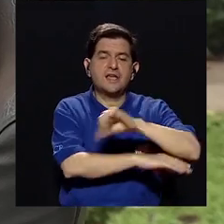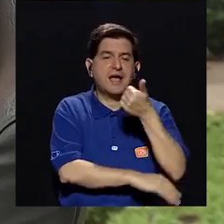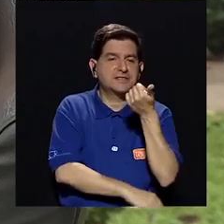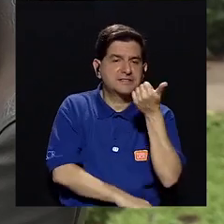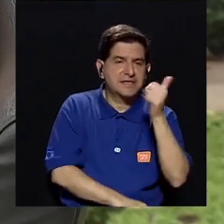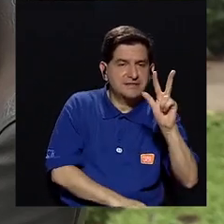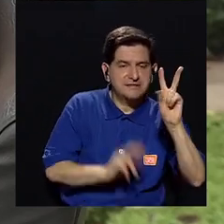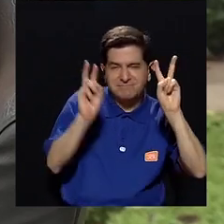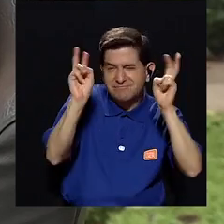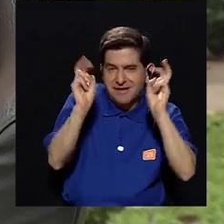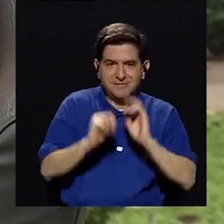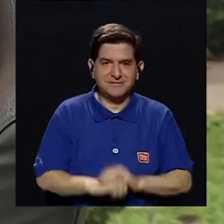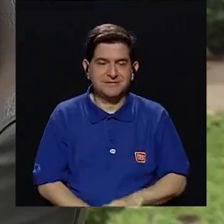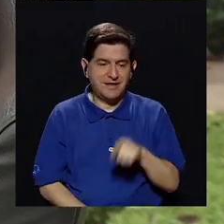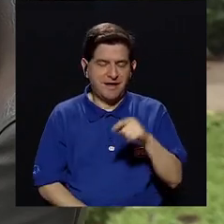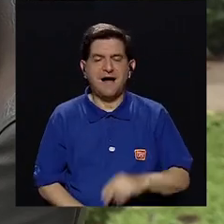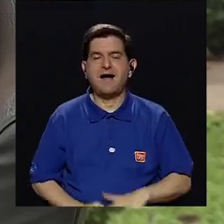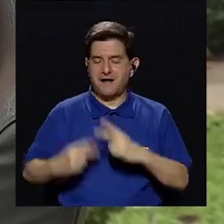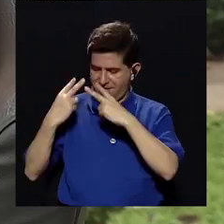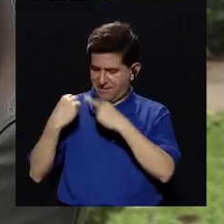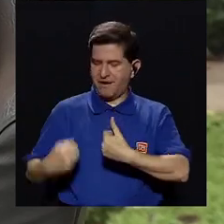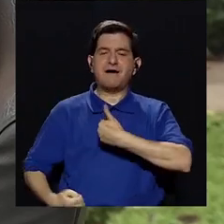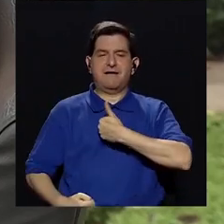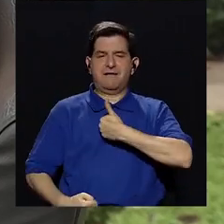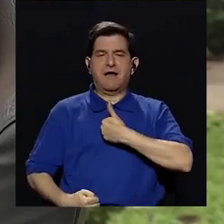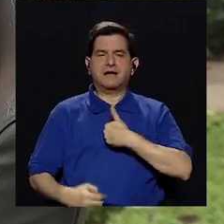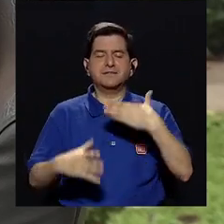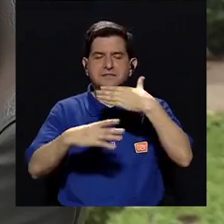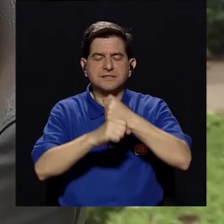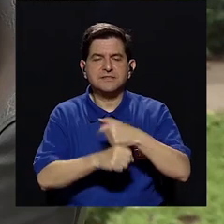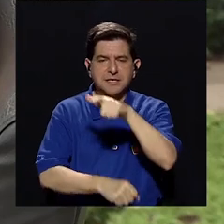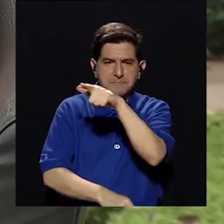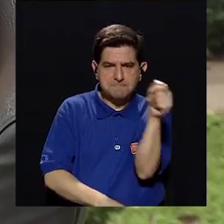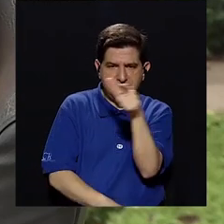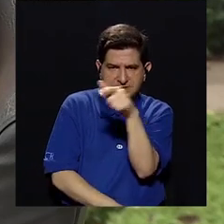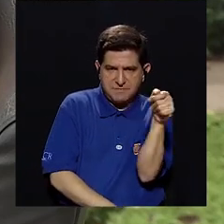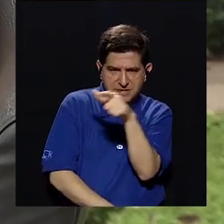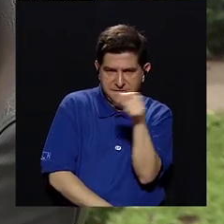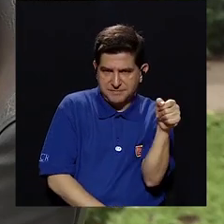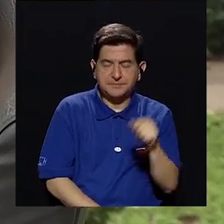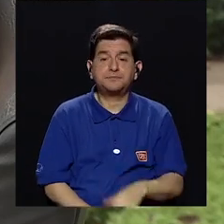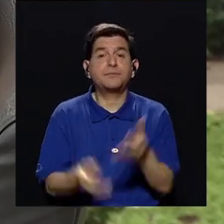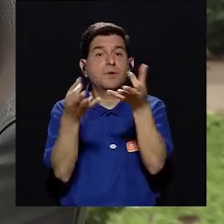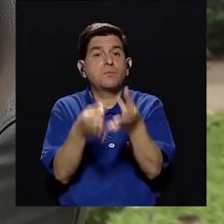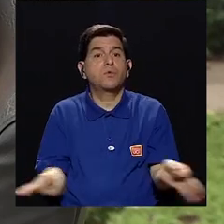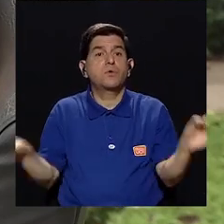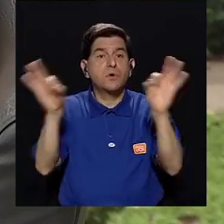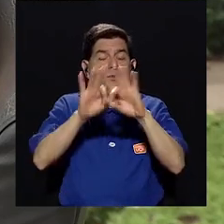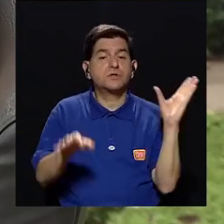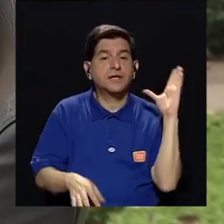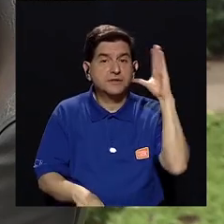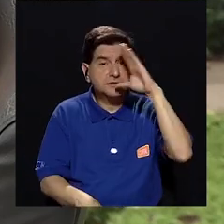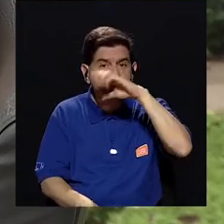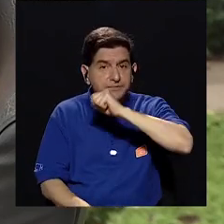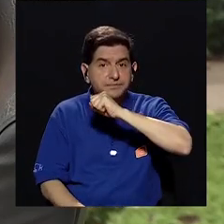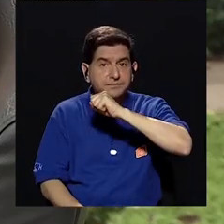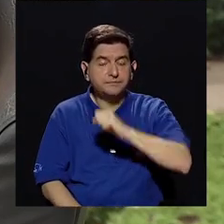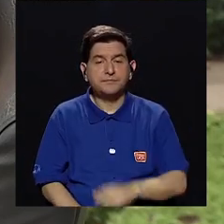hacerse el autoexamen verdad es importante también reconocer